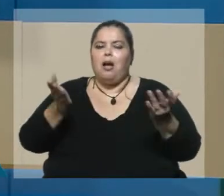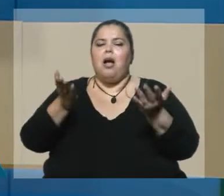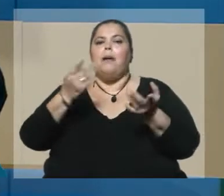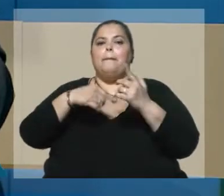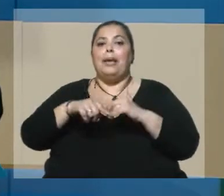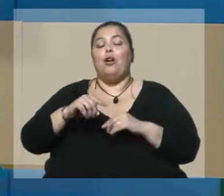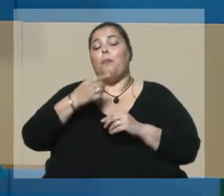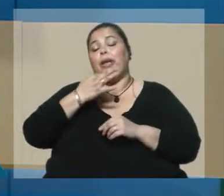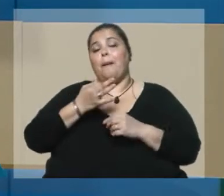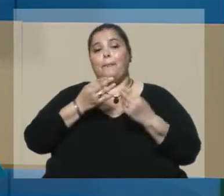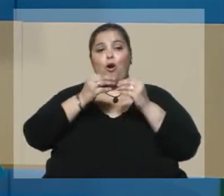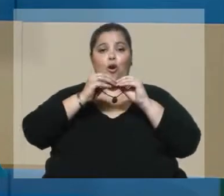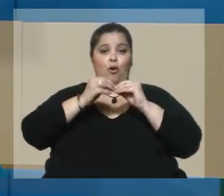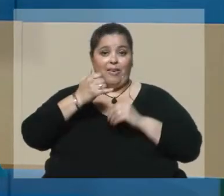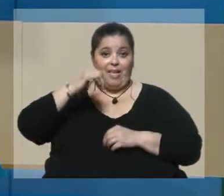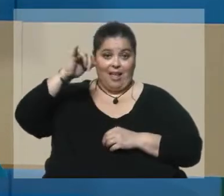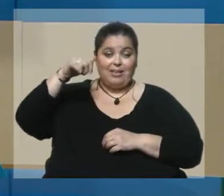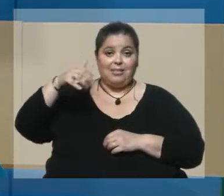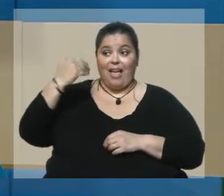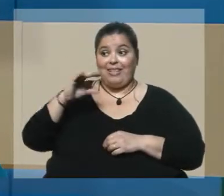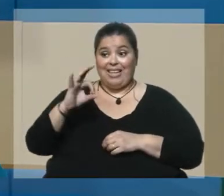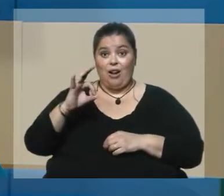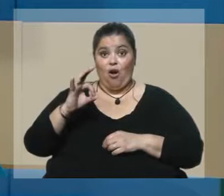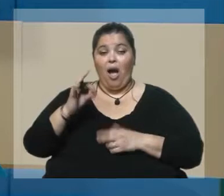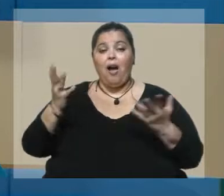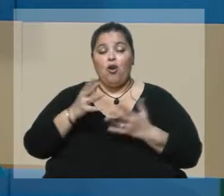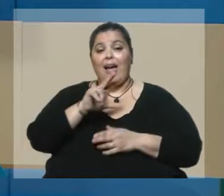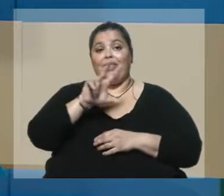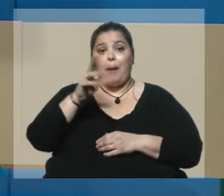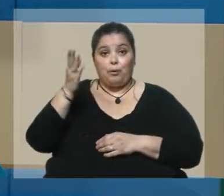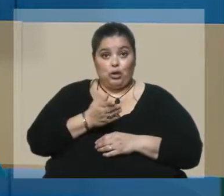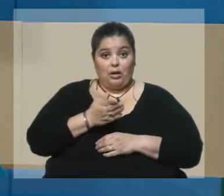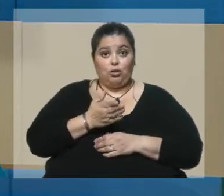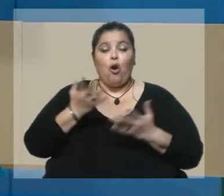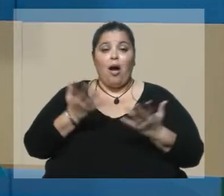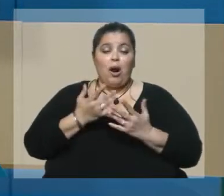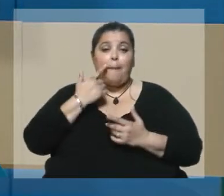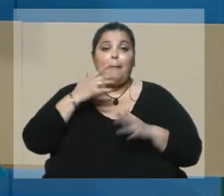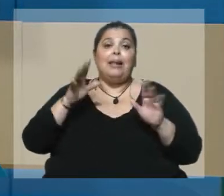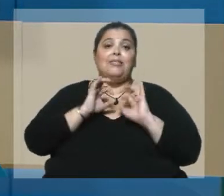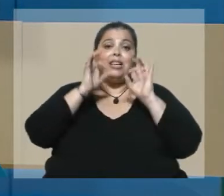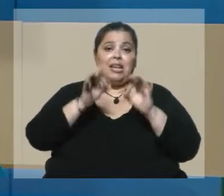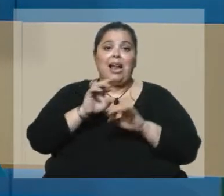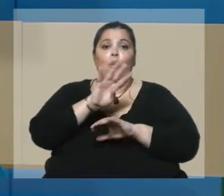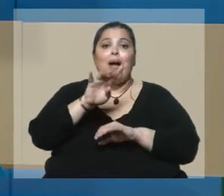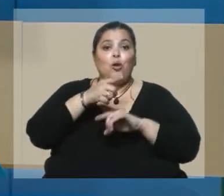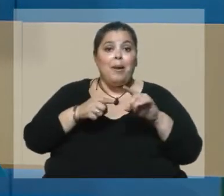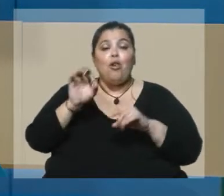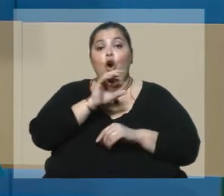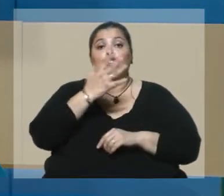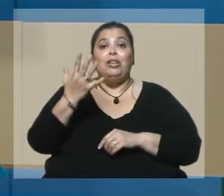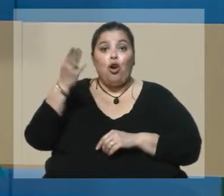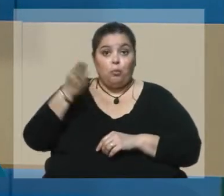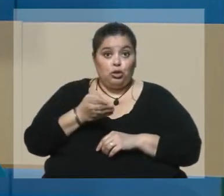tasa de interés pasó de casi cero a a 3%, y se espera todavía que llegue al cuatro y medio quizás 5%